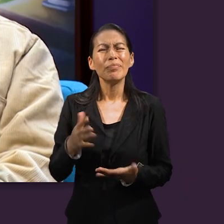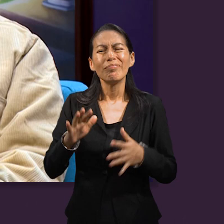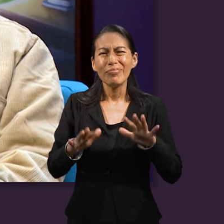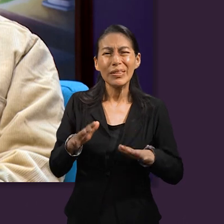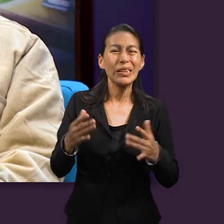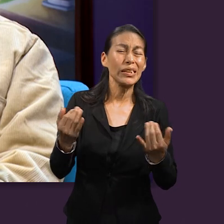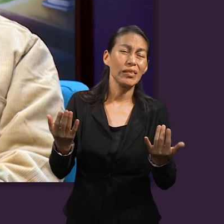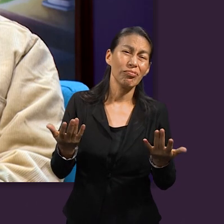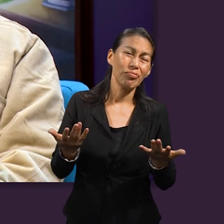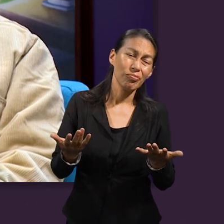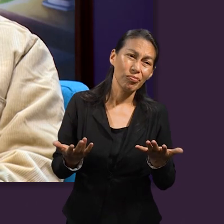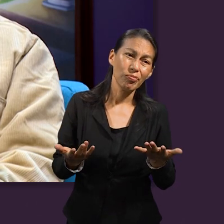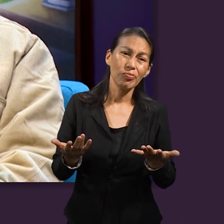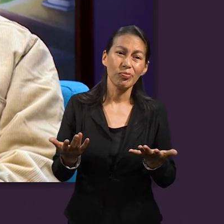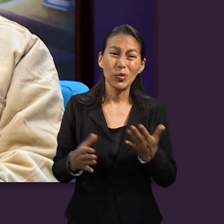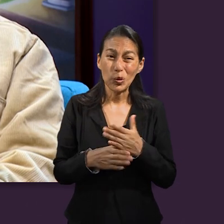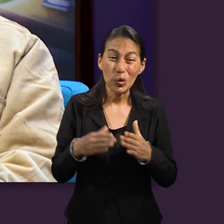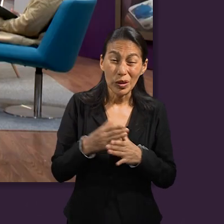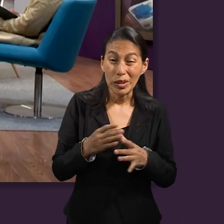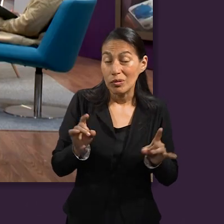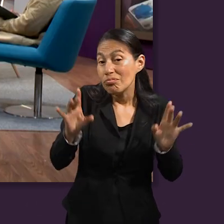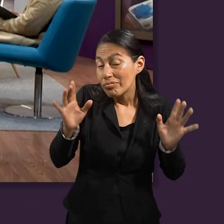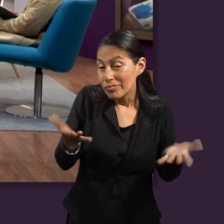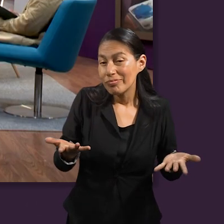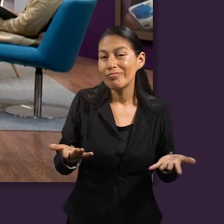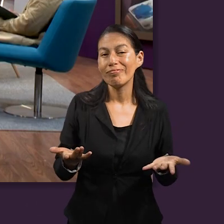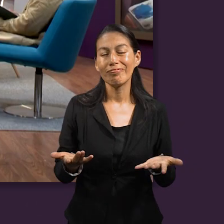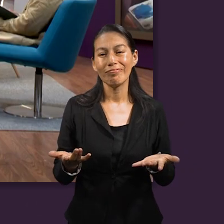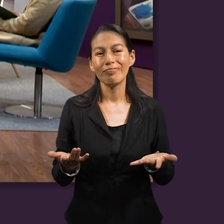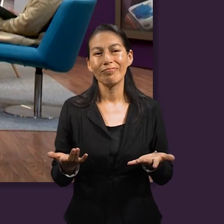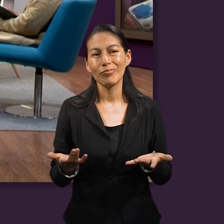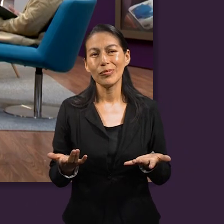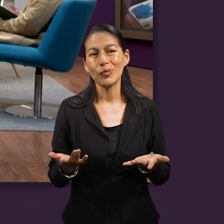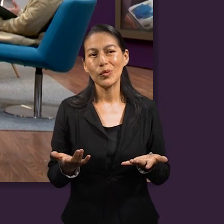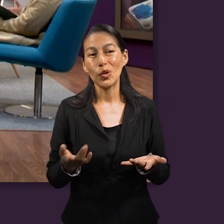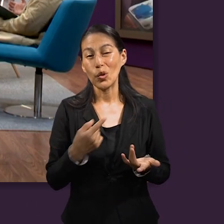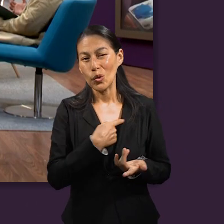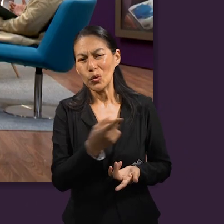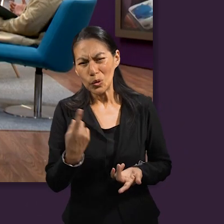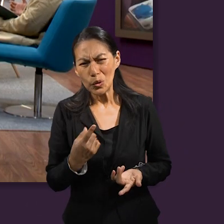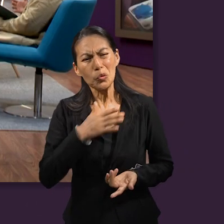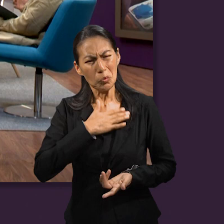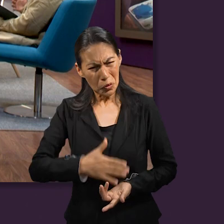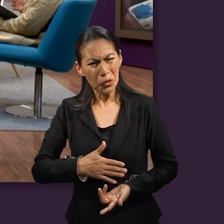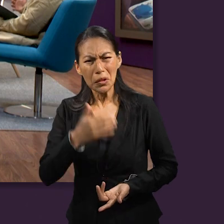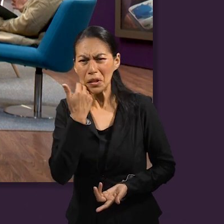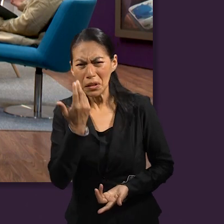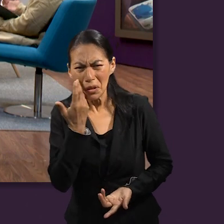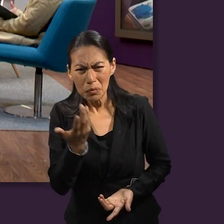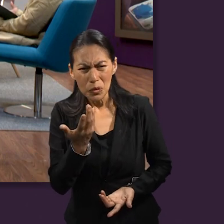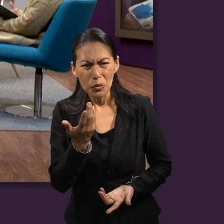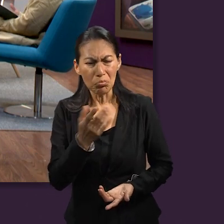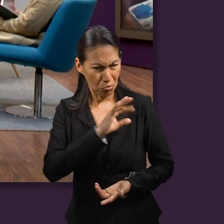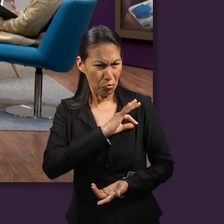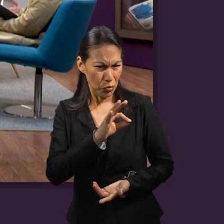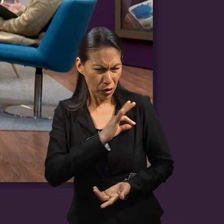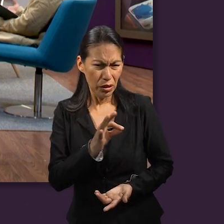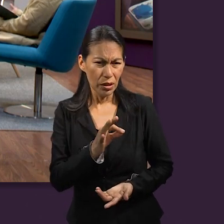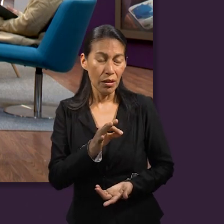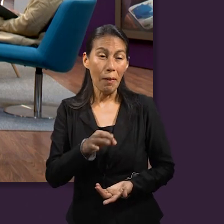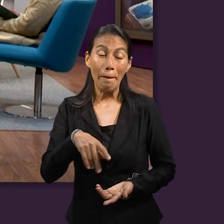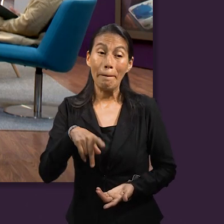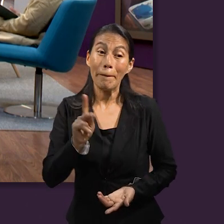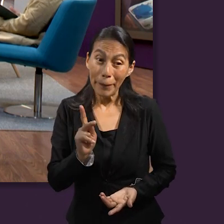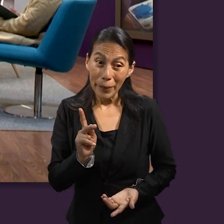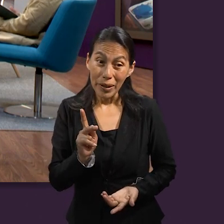presentar se pueden presentar situaciones en las cuales si efectivamente queremos justicia buscamos